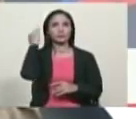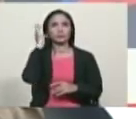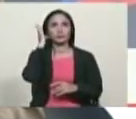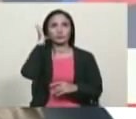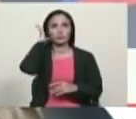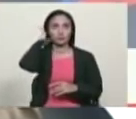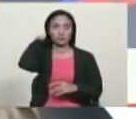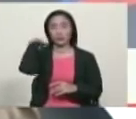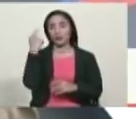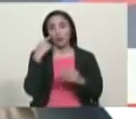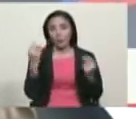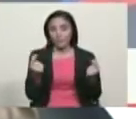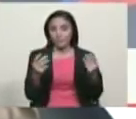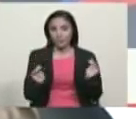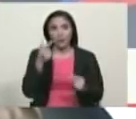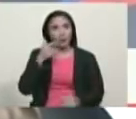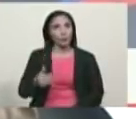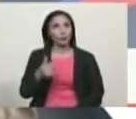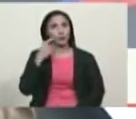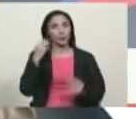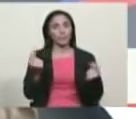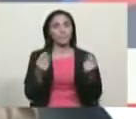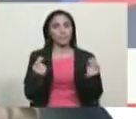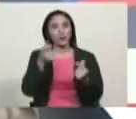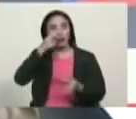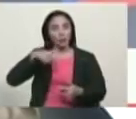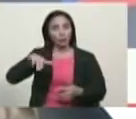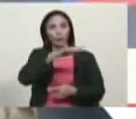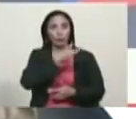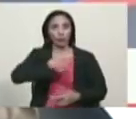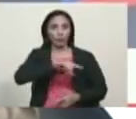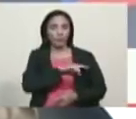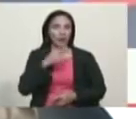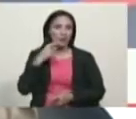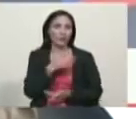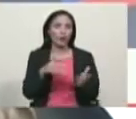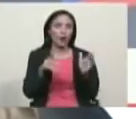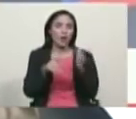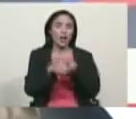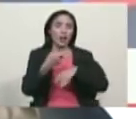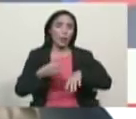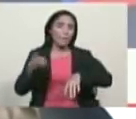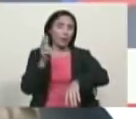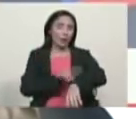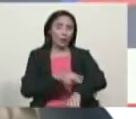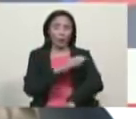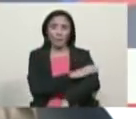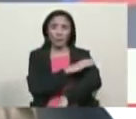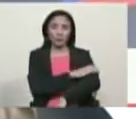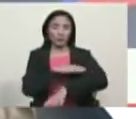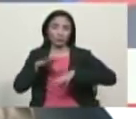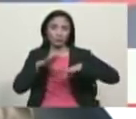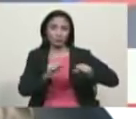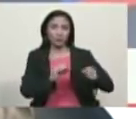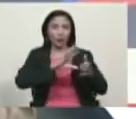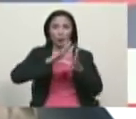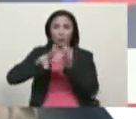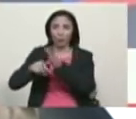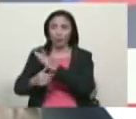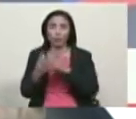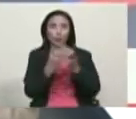Si no se ponen las pilas los pueblos de España, van a terminar gobernados por la derecha más extremista, que le van a robar todos los derechos